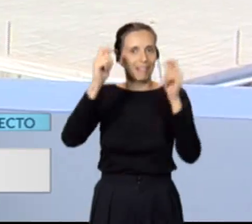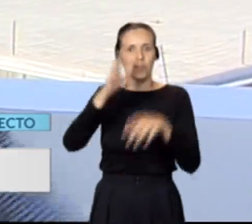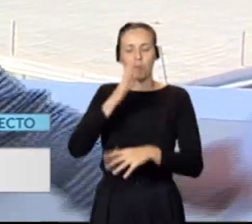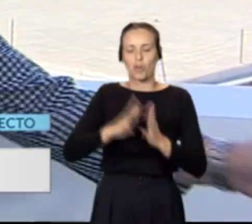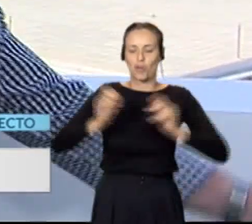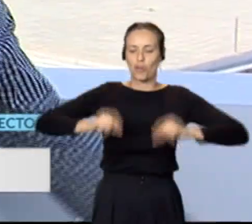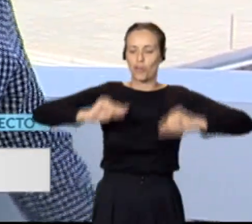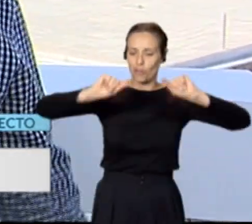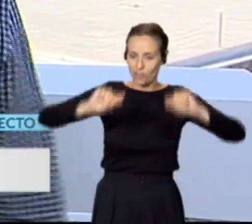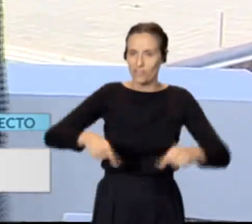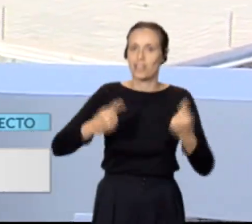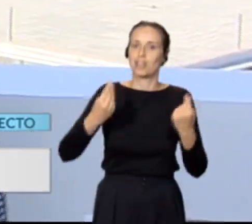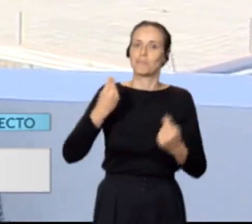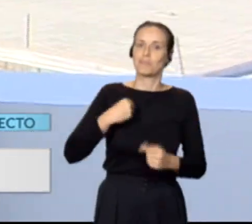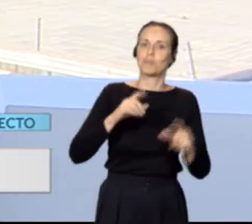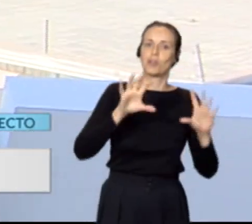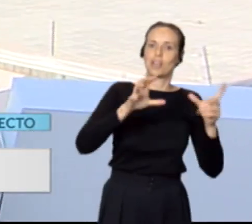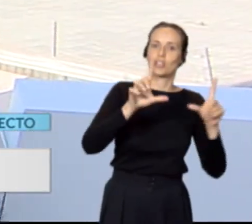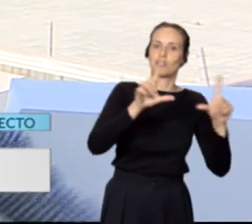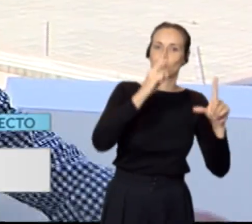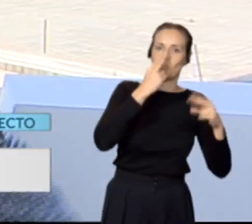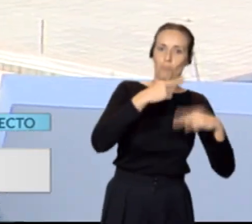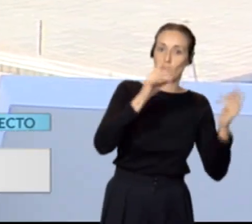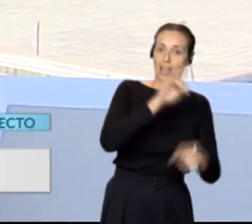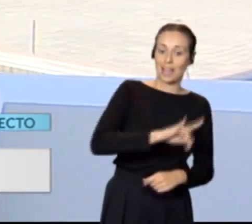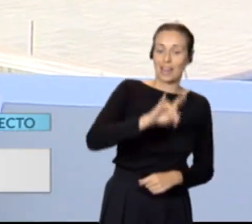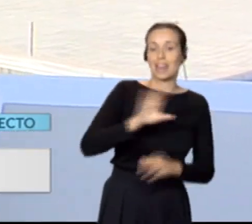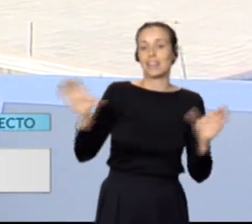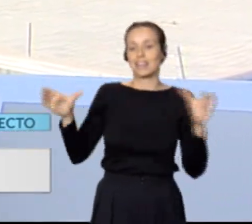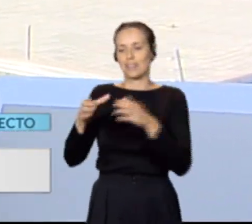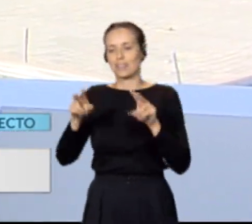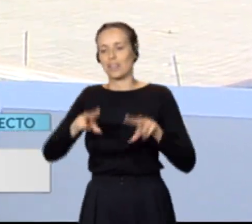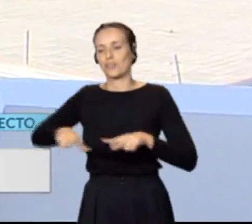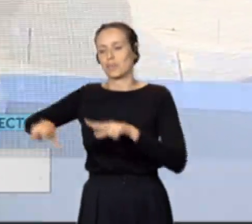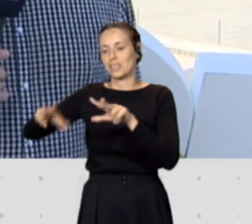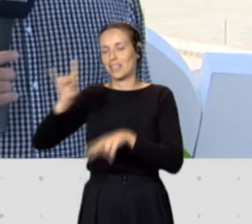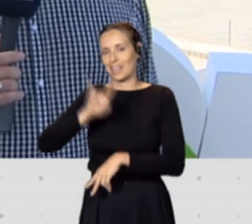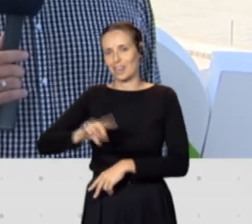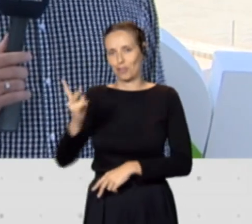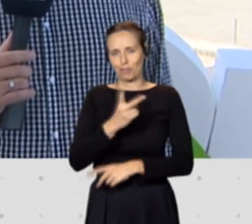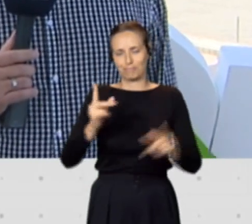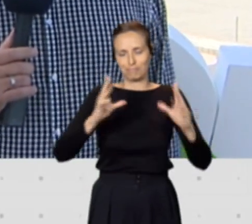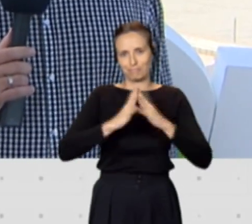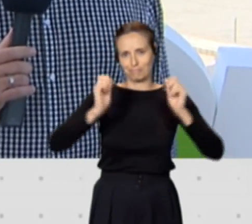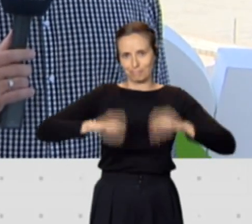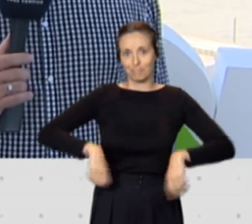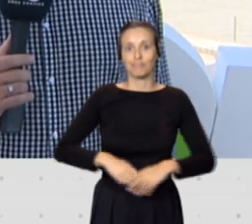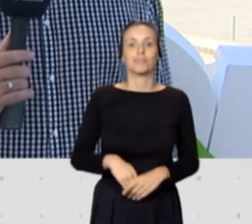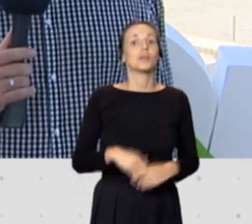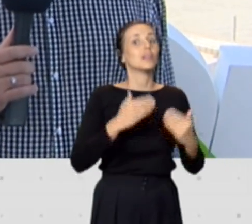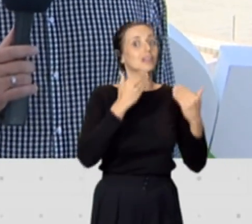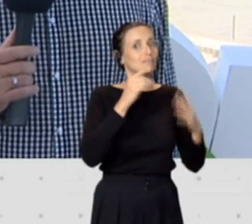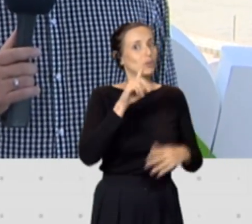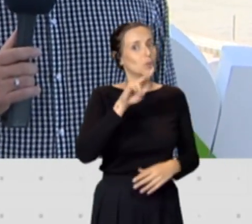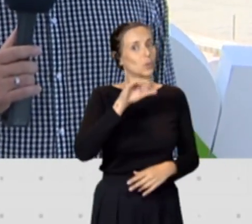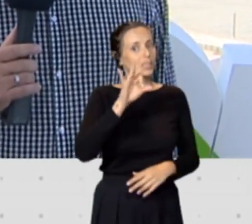este convenio entre la radi televisión pública de Canarias y el clúster audiovisual de Canarias Muchas gracias Luis ese impulso que